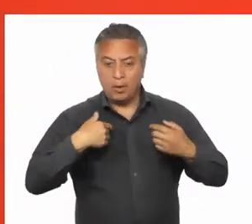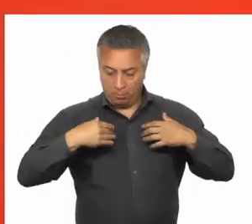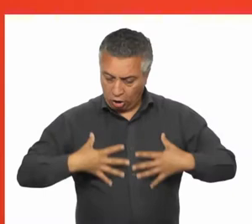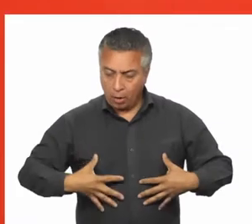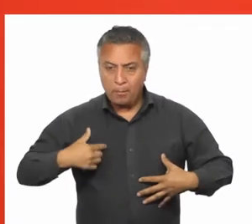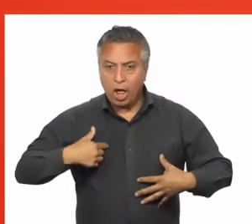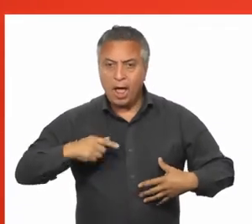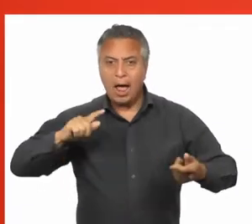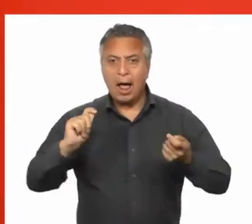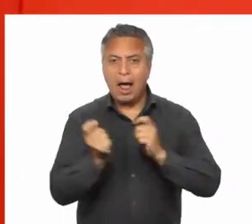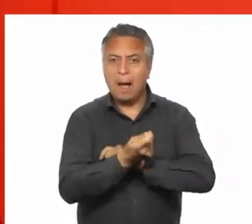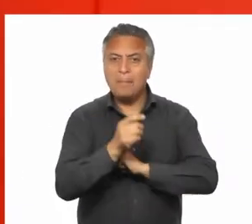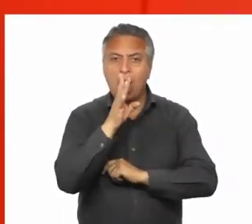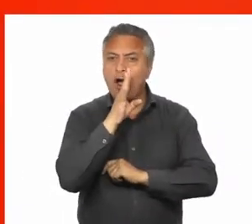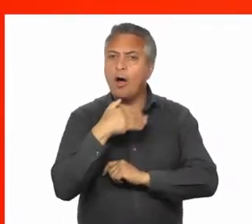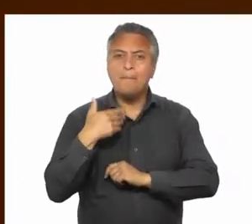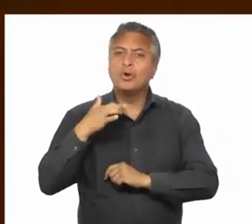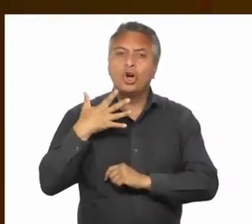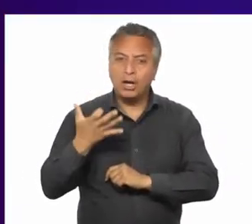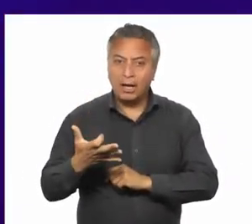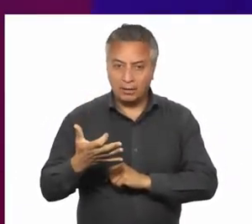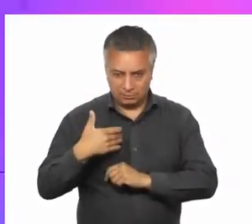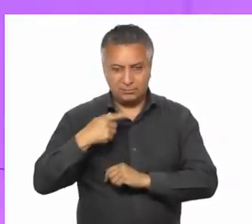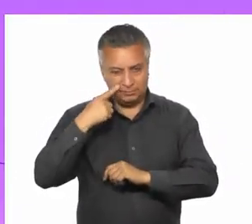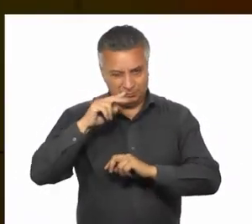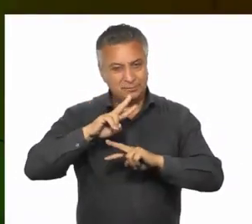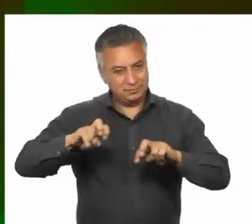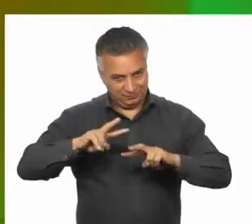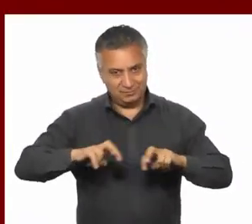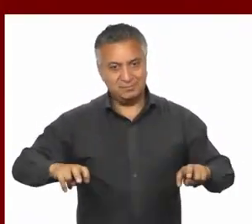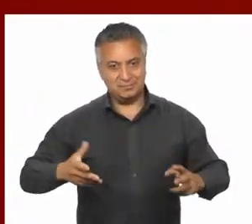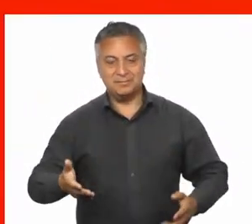de color? Lo averiguaremos.